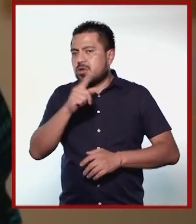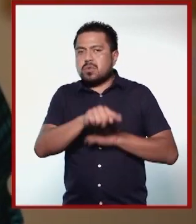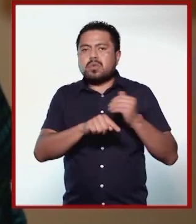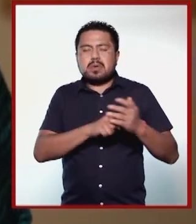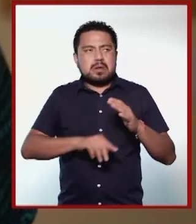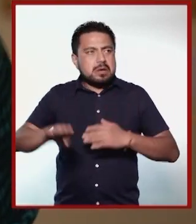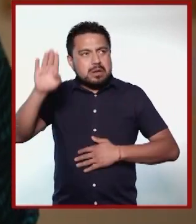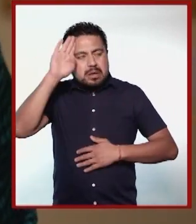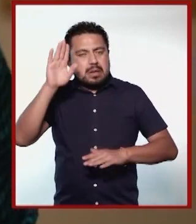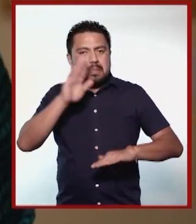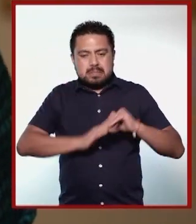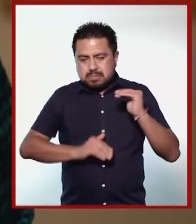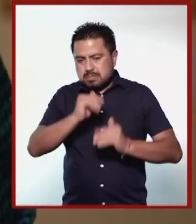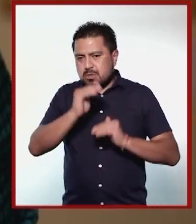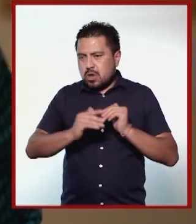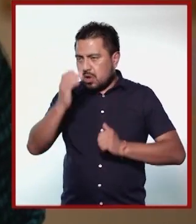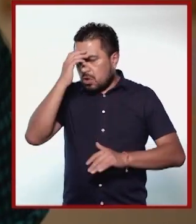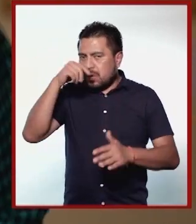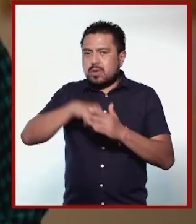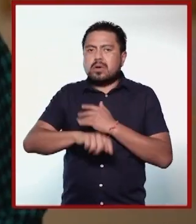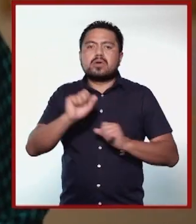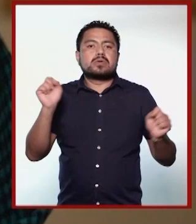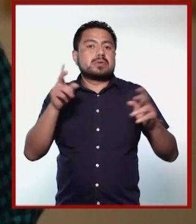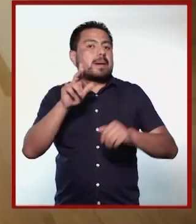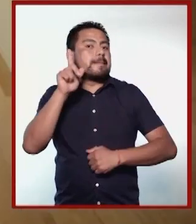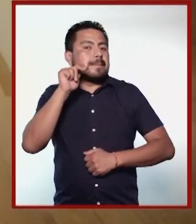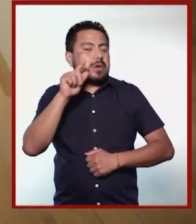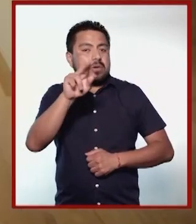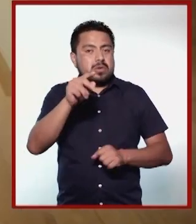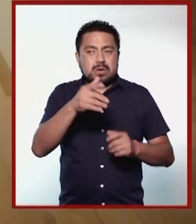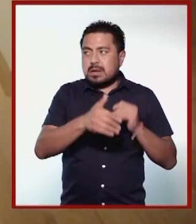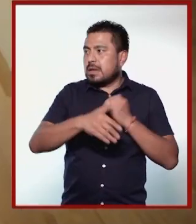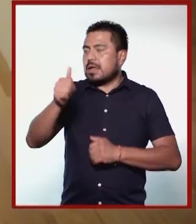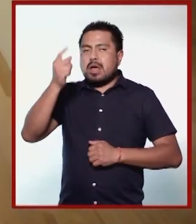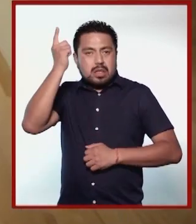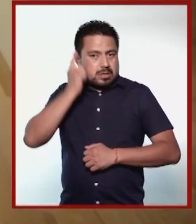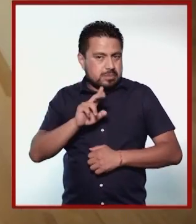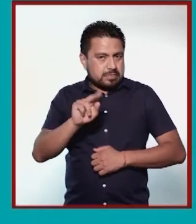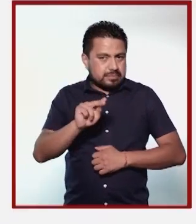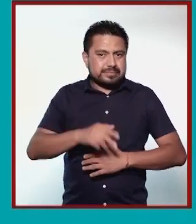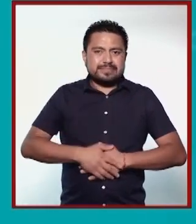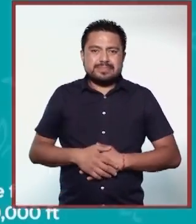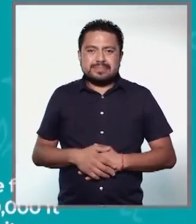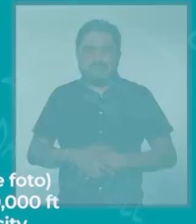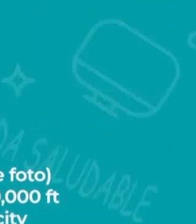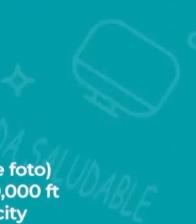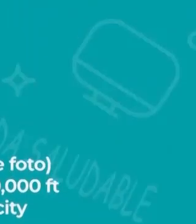espacio de reflexión y construcción de conocimientos. Nos vemos mañana, no se vayan a quedar dormidos, ¿eh?